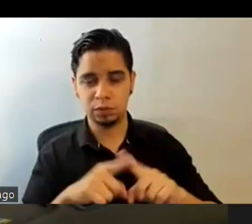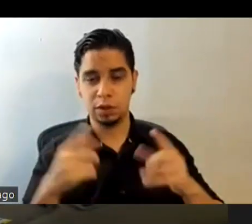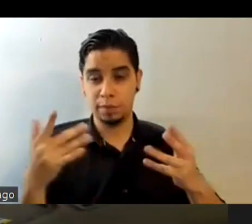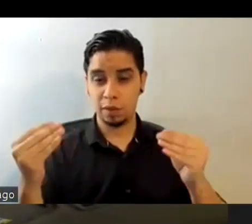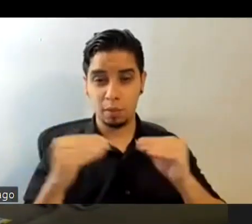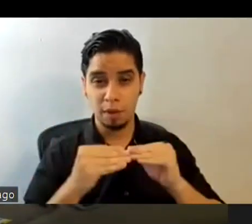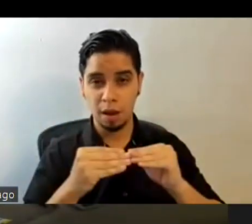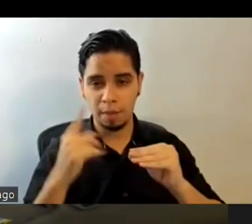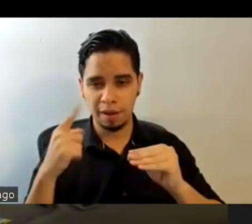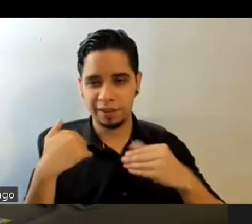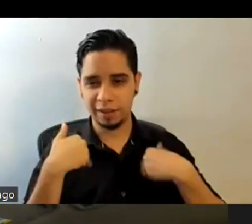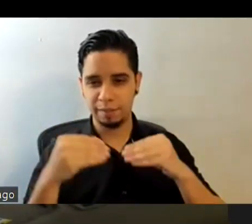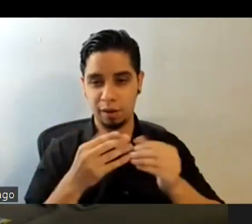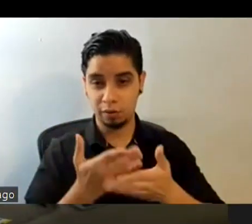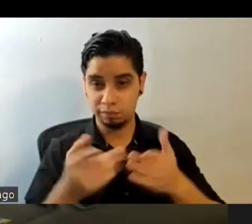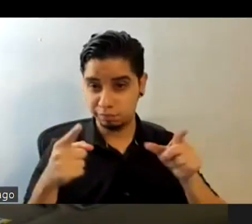para tener más material.